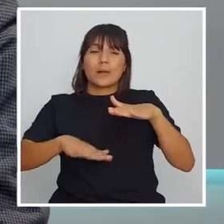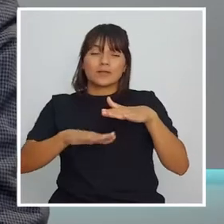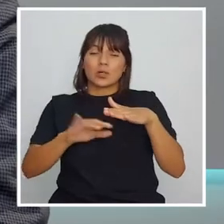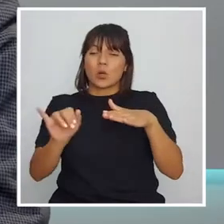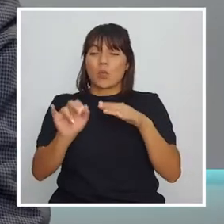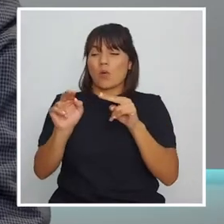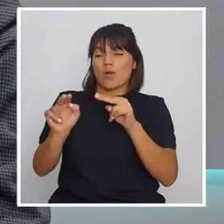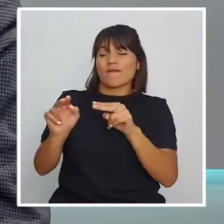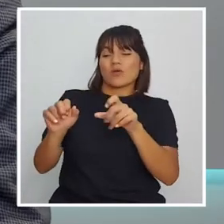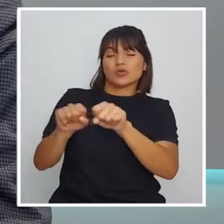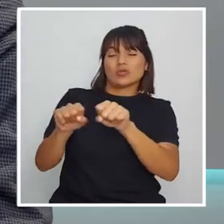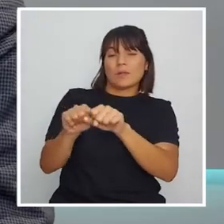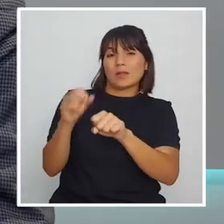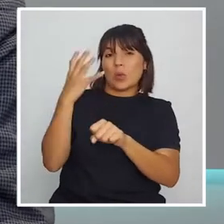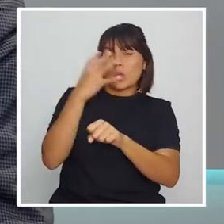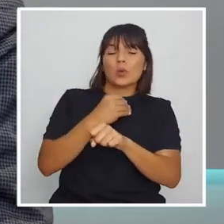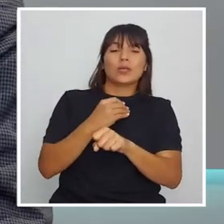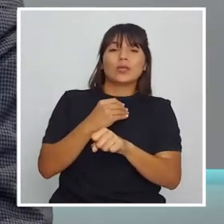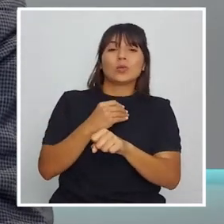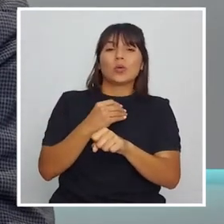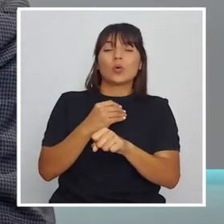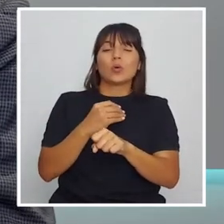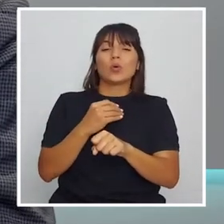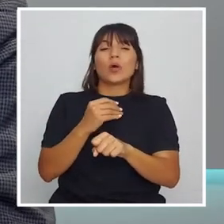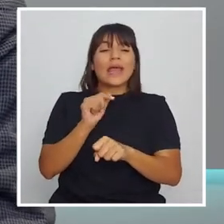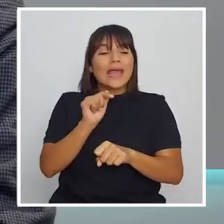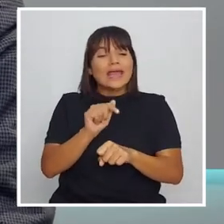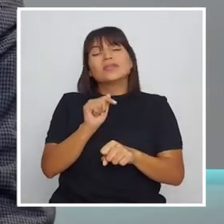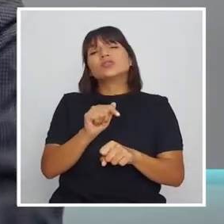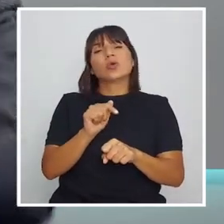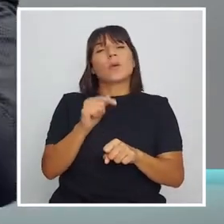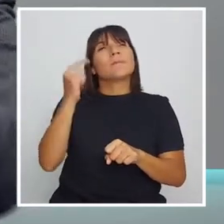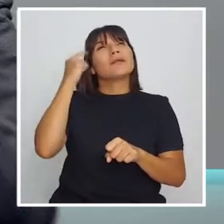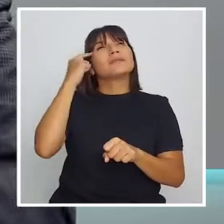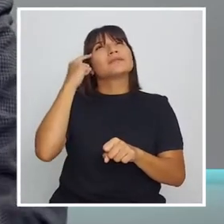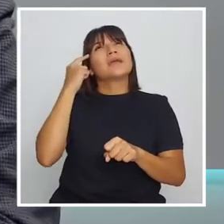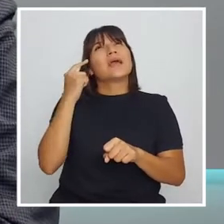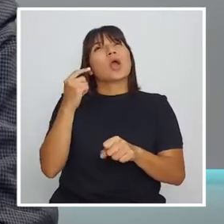tiendas, conviértalo en horas trabajo. Y si esos zapatos,